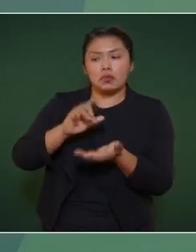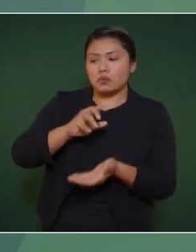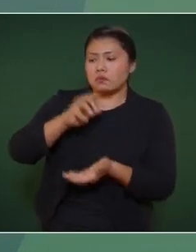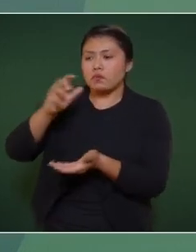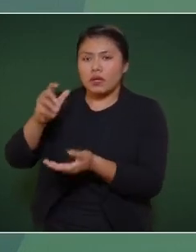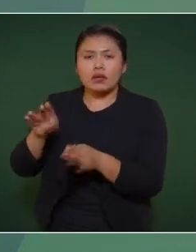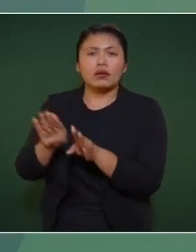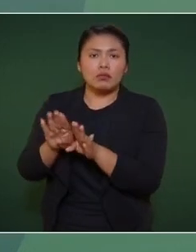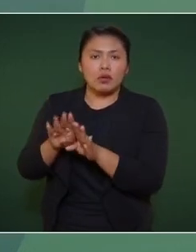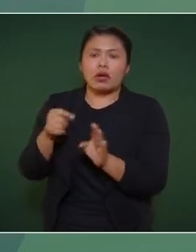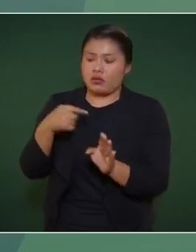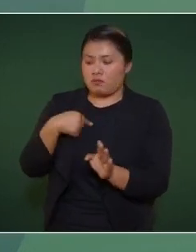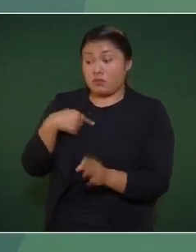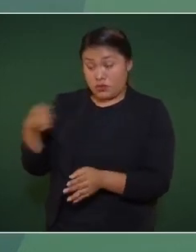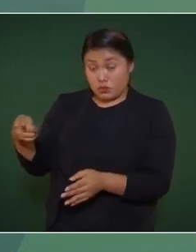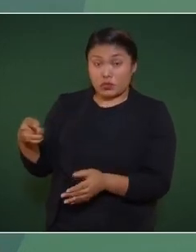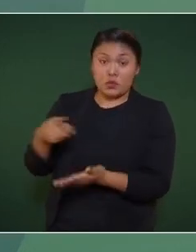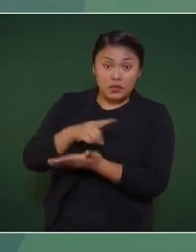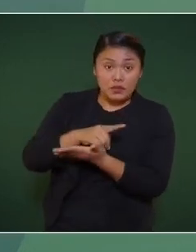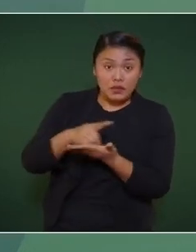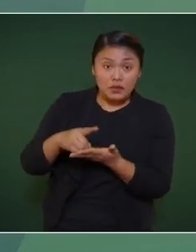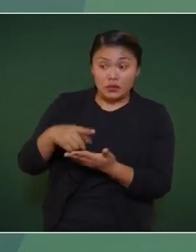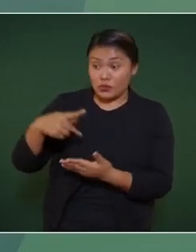los ciudadanos, no dádivas,